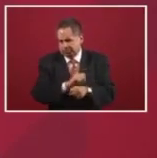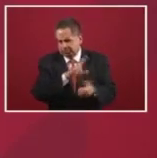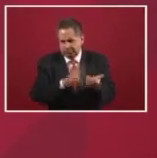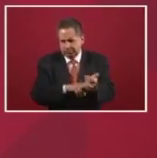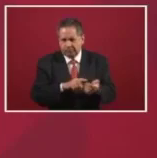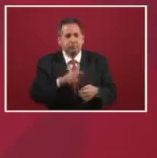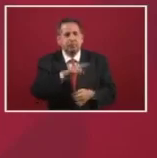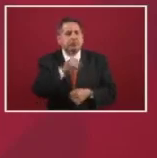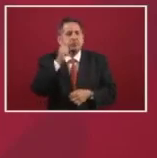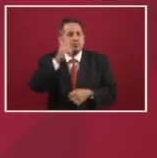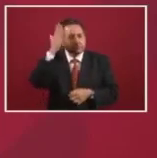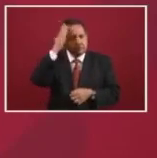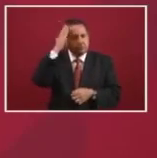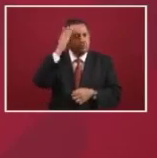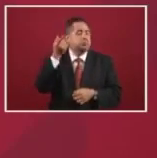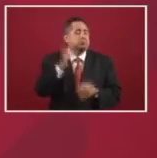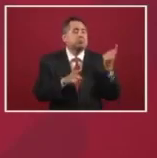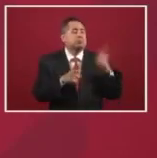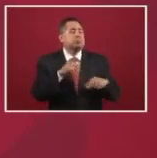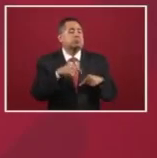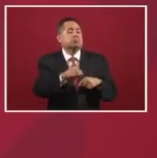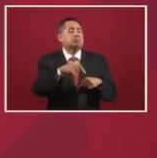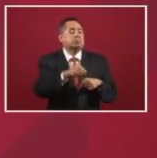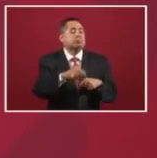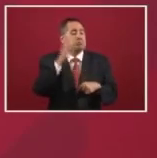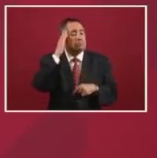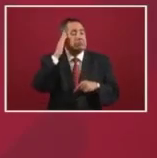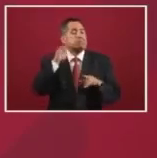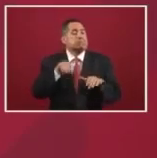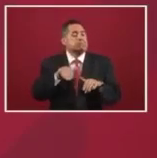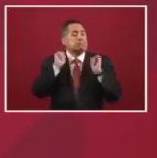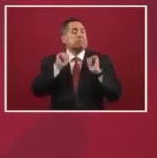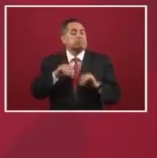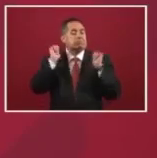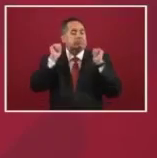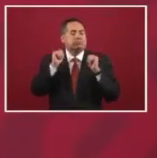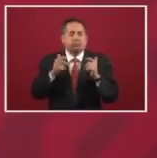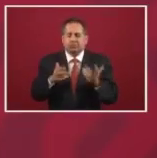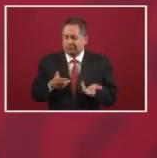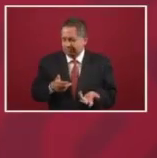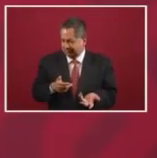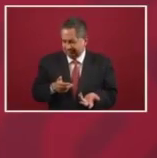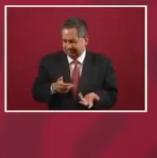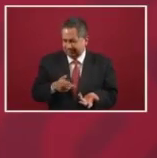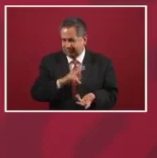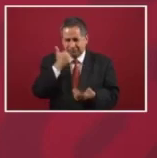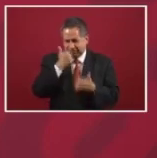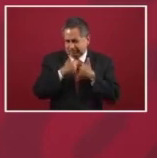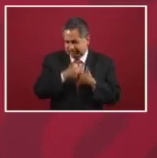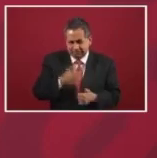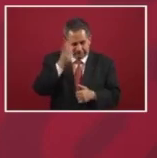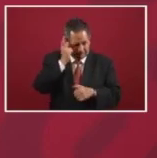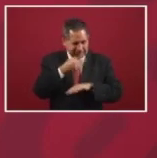suele pasar que mandan a la gente, los dirigentes no se quedan a